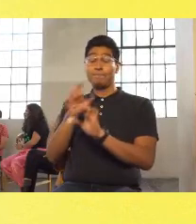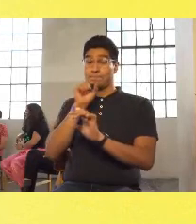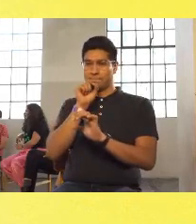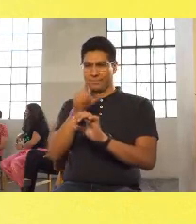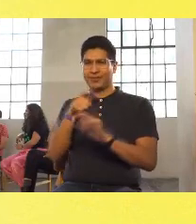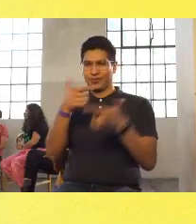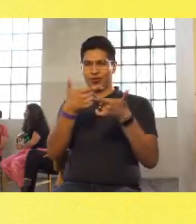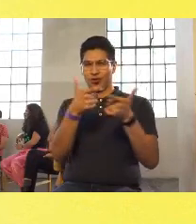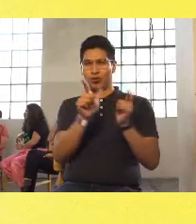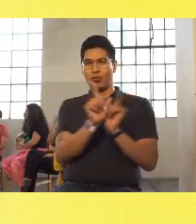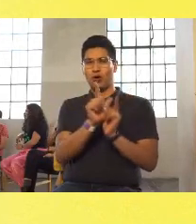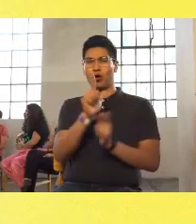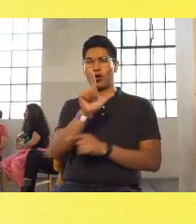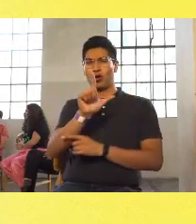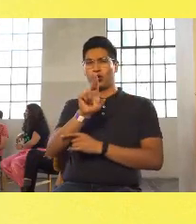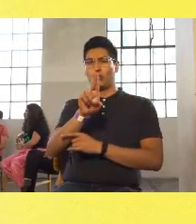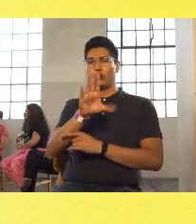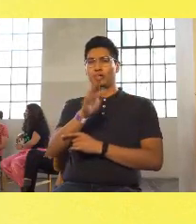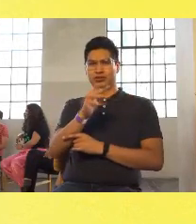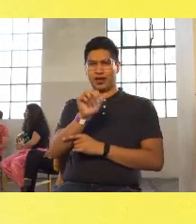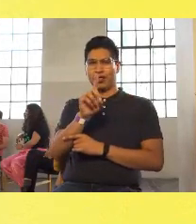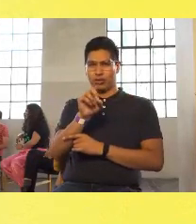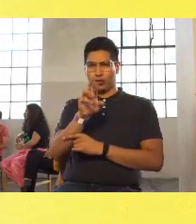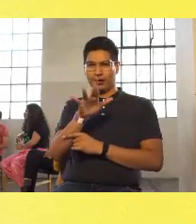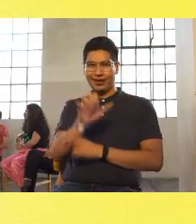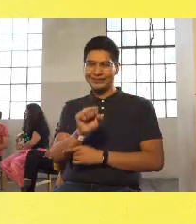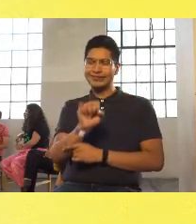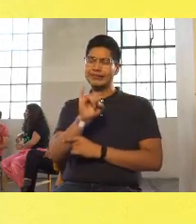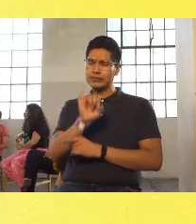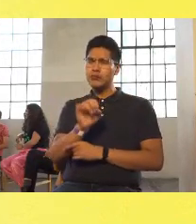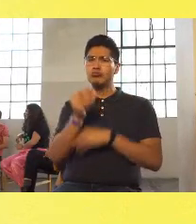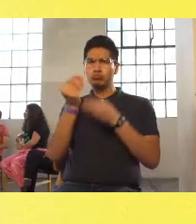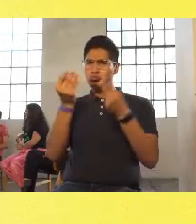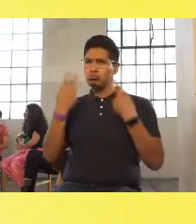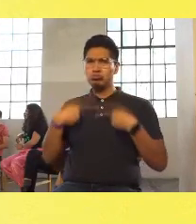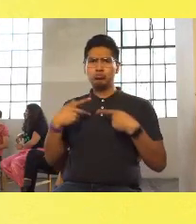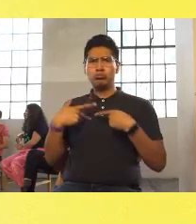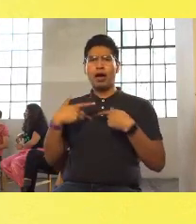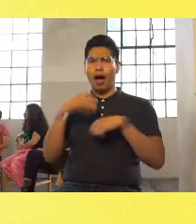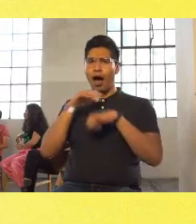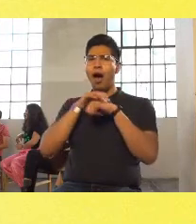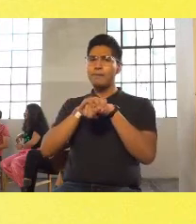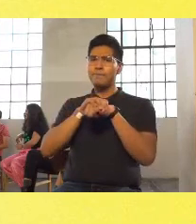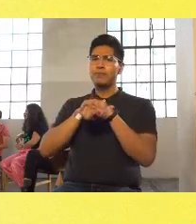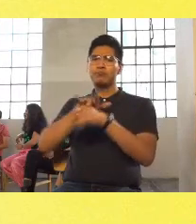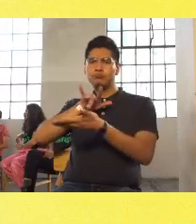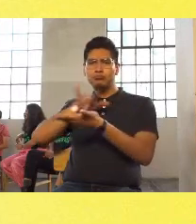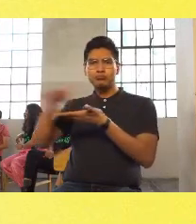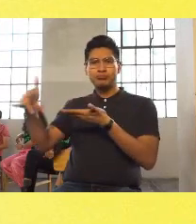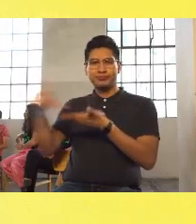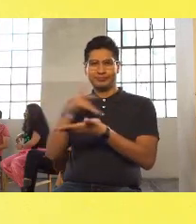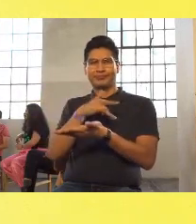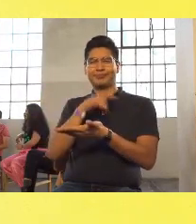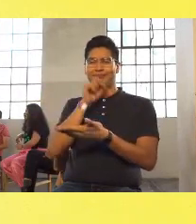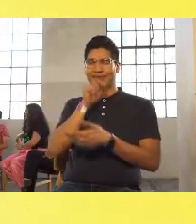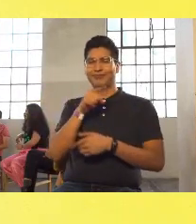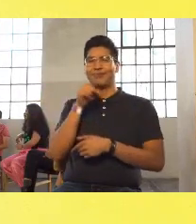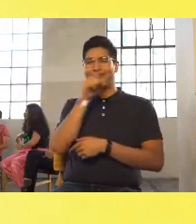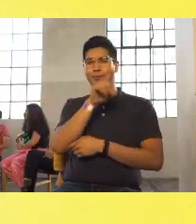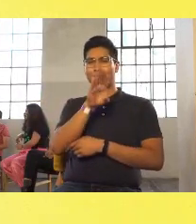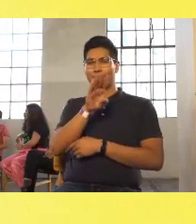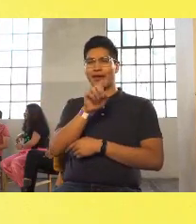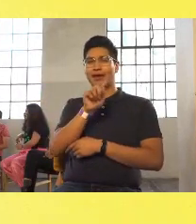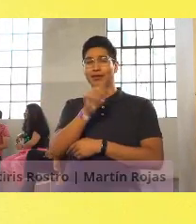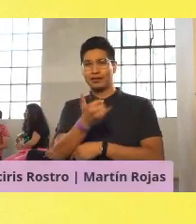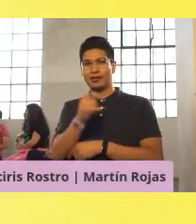Luchadoras también, evidentemente, pues tenemos un montón de aliados, están Betty y Lulú todo el tiempo buscando de